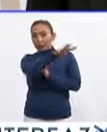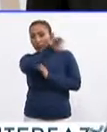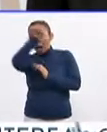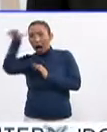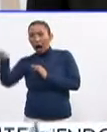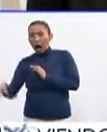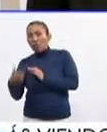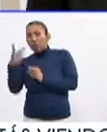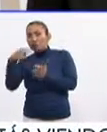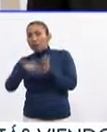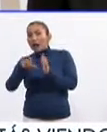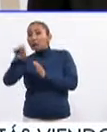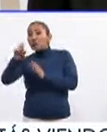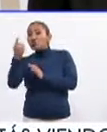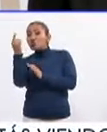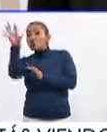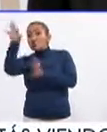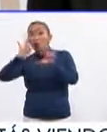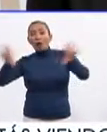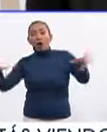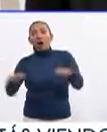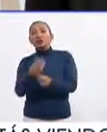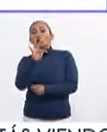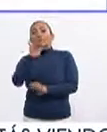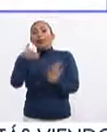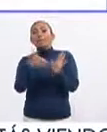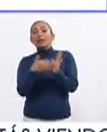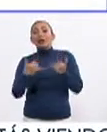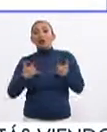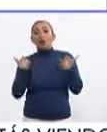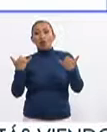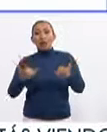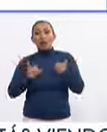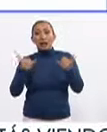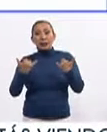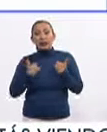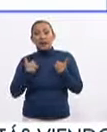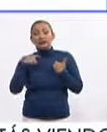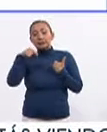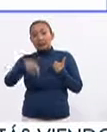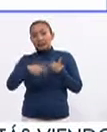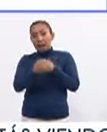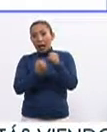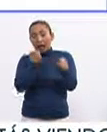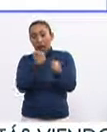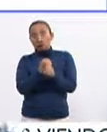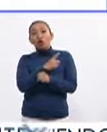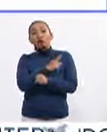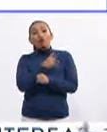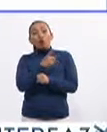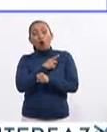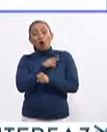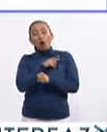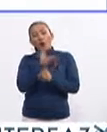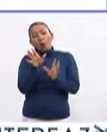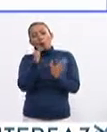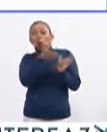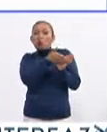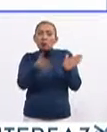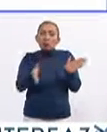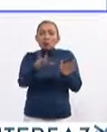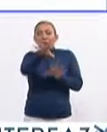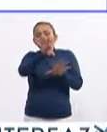2019 al 2021 un total de 50,000 jóvenes. Durante el presente año solamente